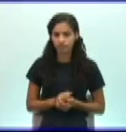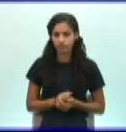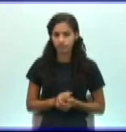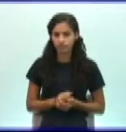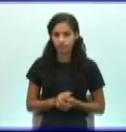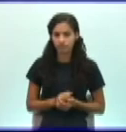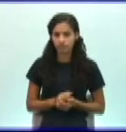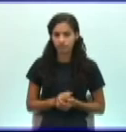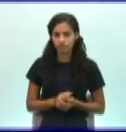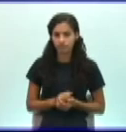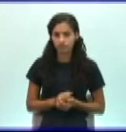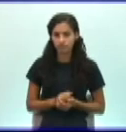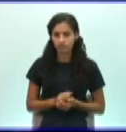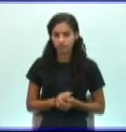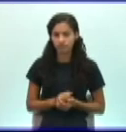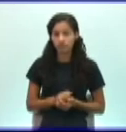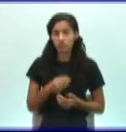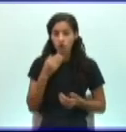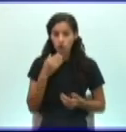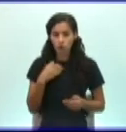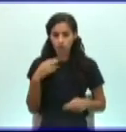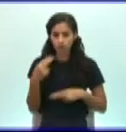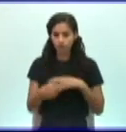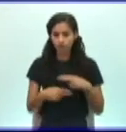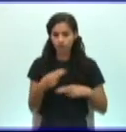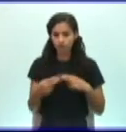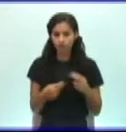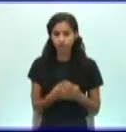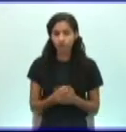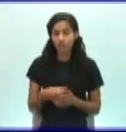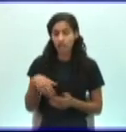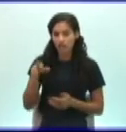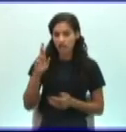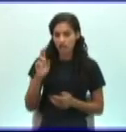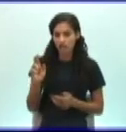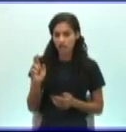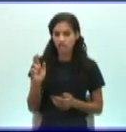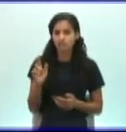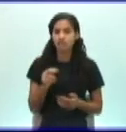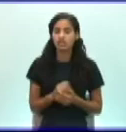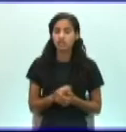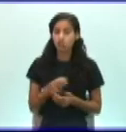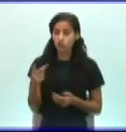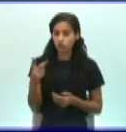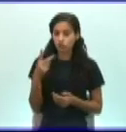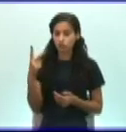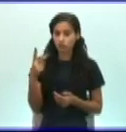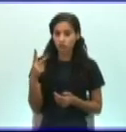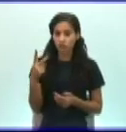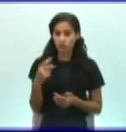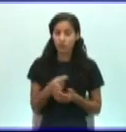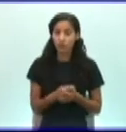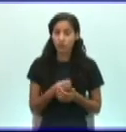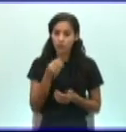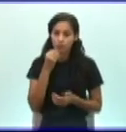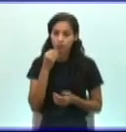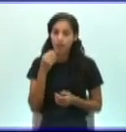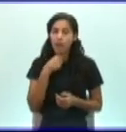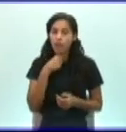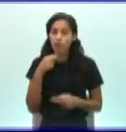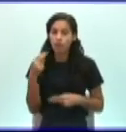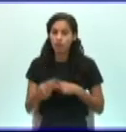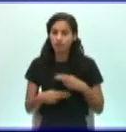Entonces les demuestro cómo trazar la R dos veces para